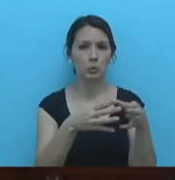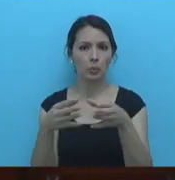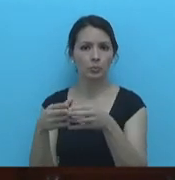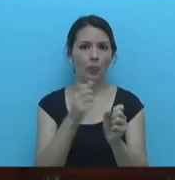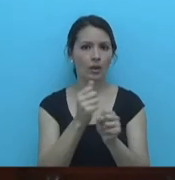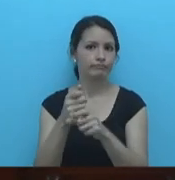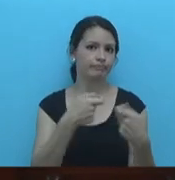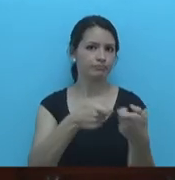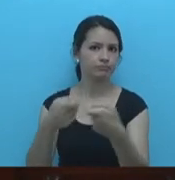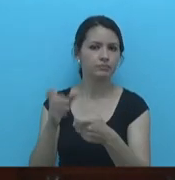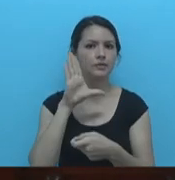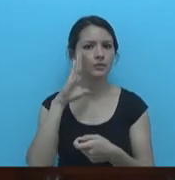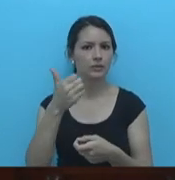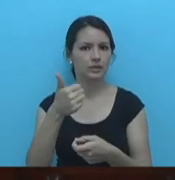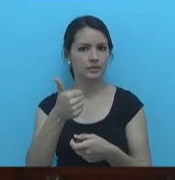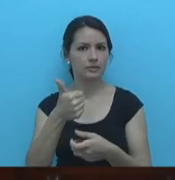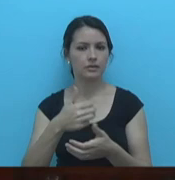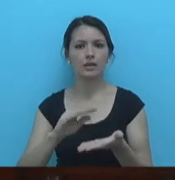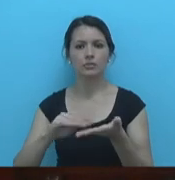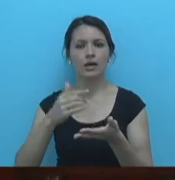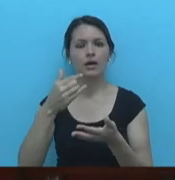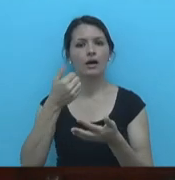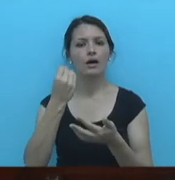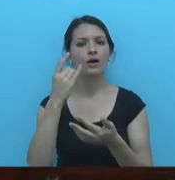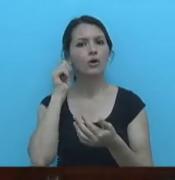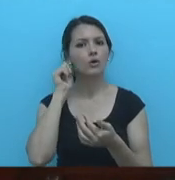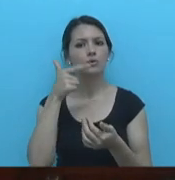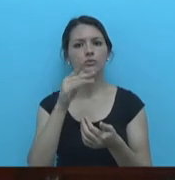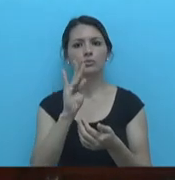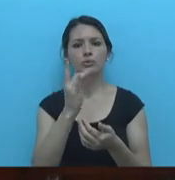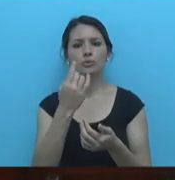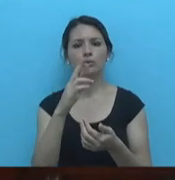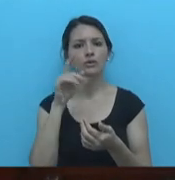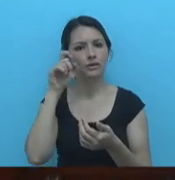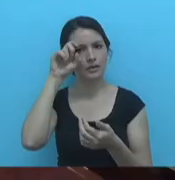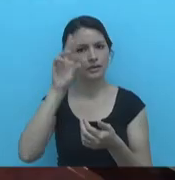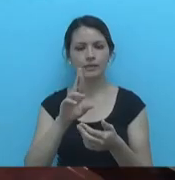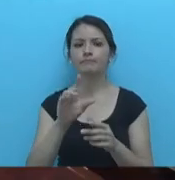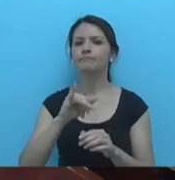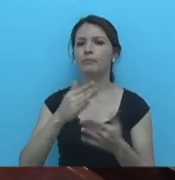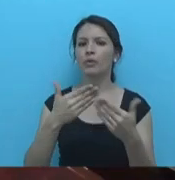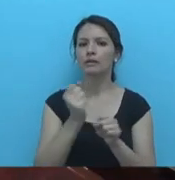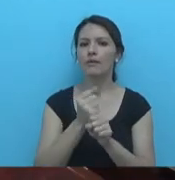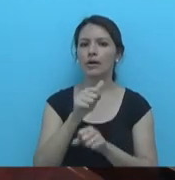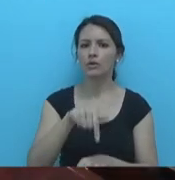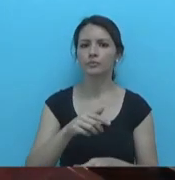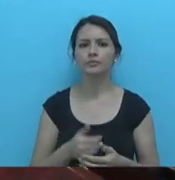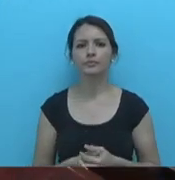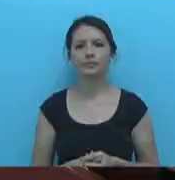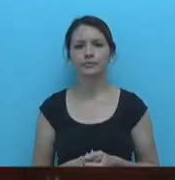asignadas. 56. Diputado Burger, tiene usted la palabra. Sí, presidente, para que se reserve en secretaría para su tratamiento sobre tablas. Bien.